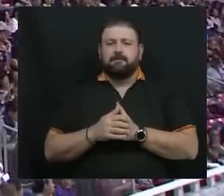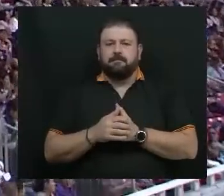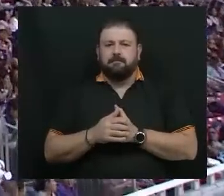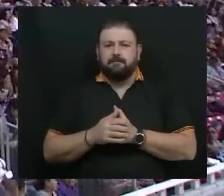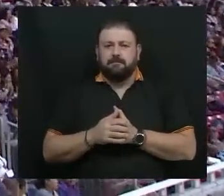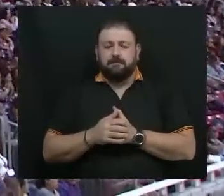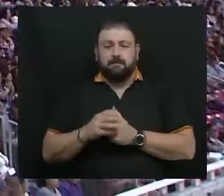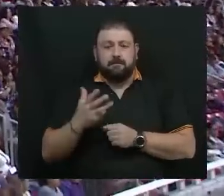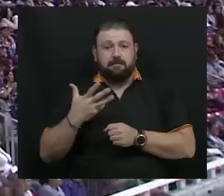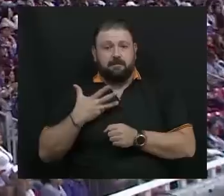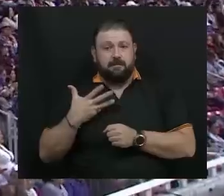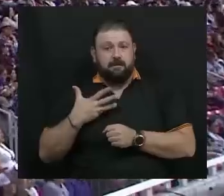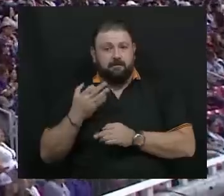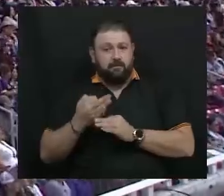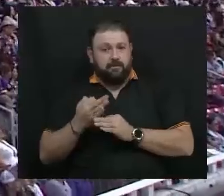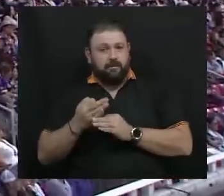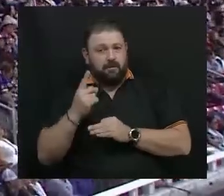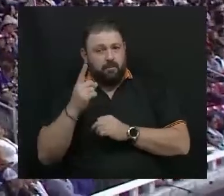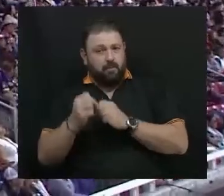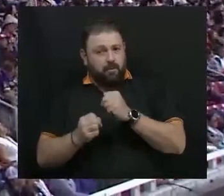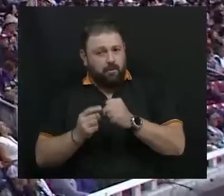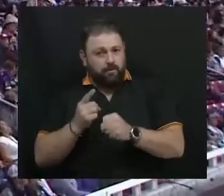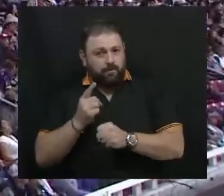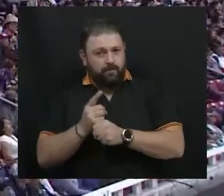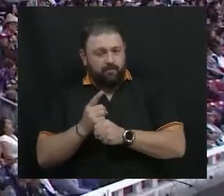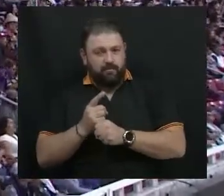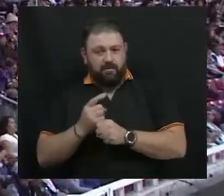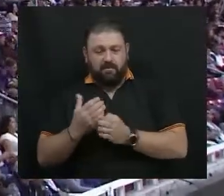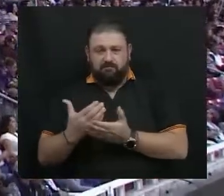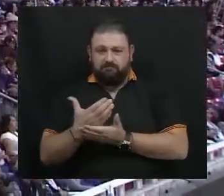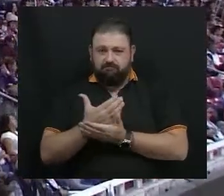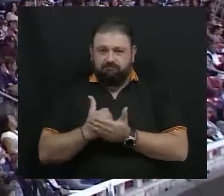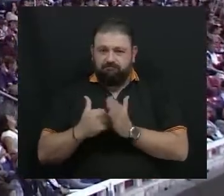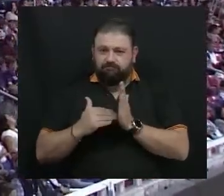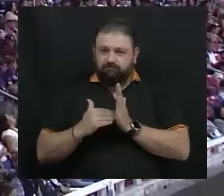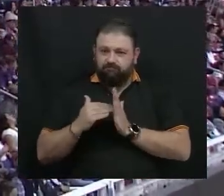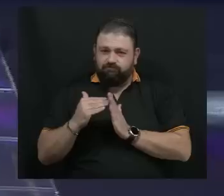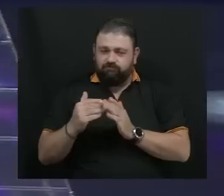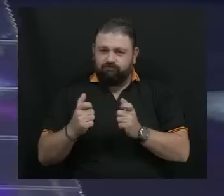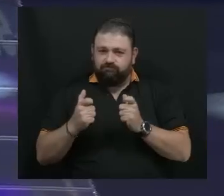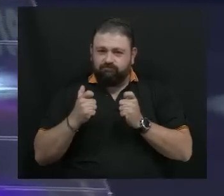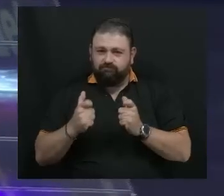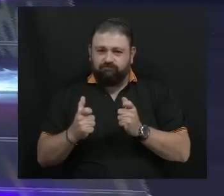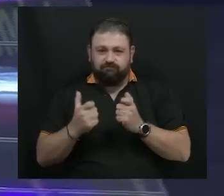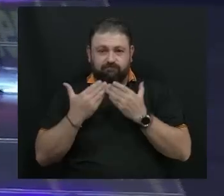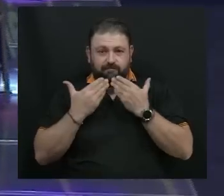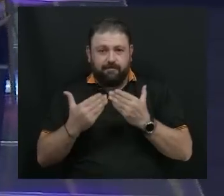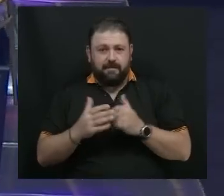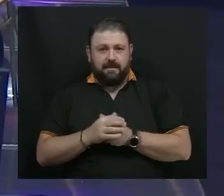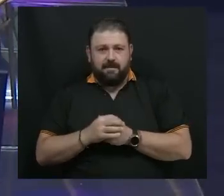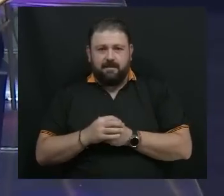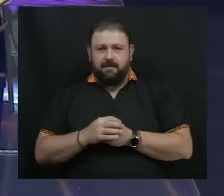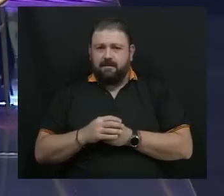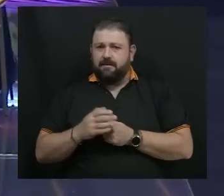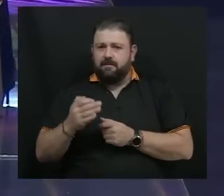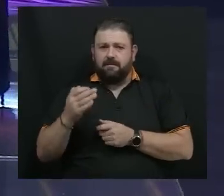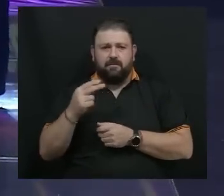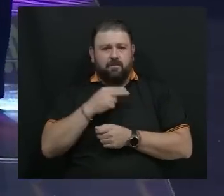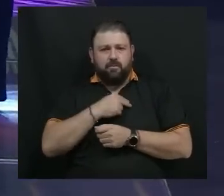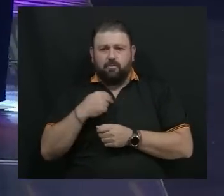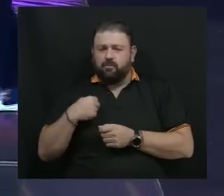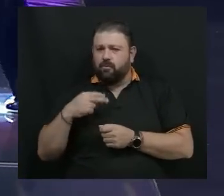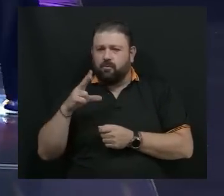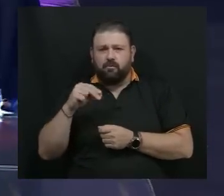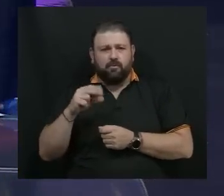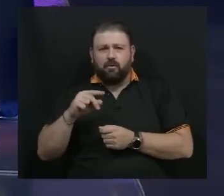tenemos una oportunidad millonaria. Esto es una oportunidad millonaria. No somos una agencia de viajes,